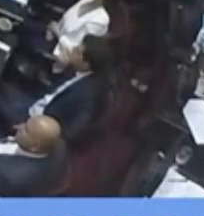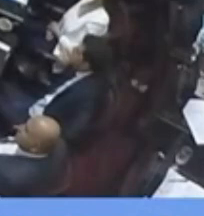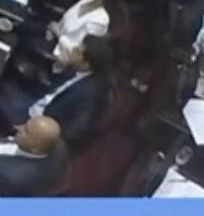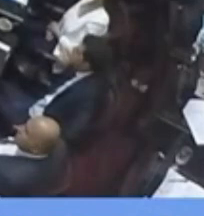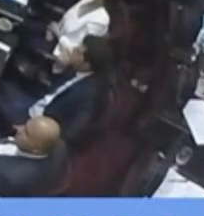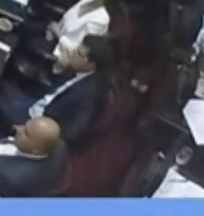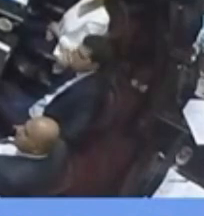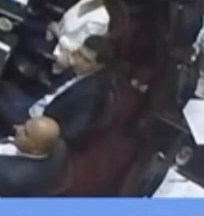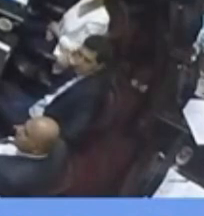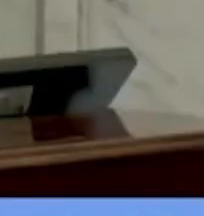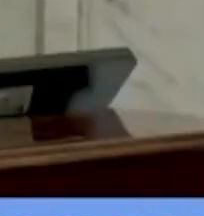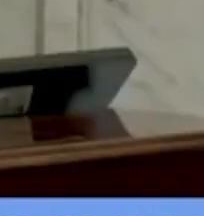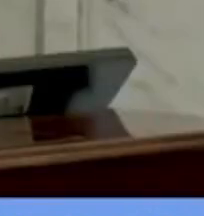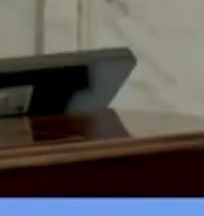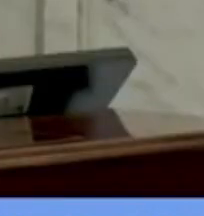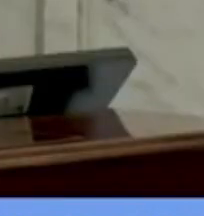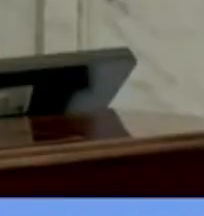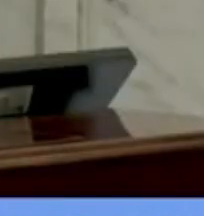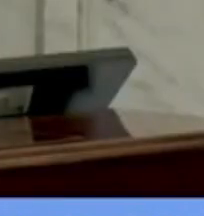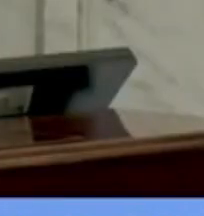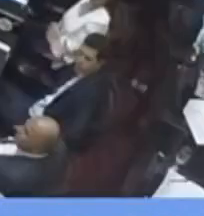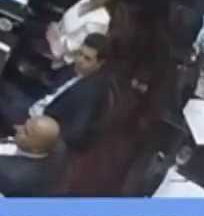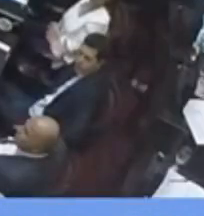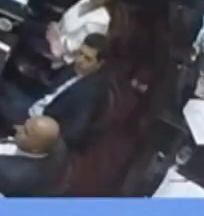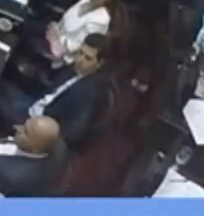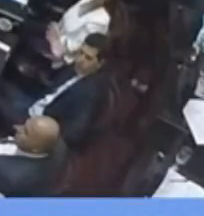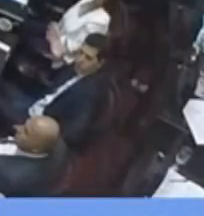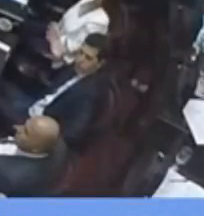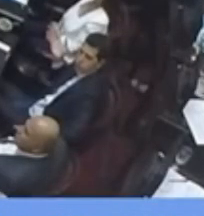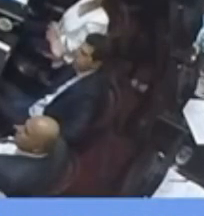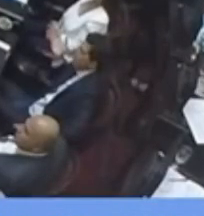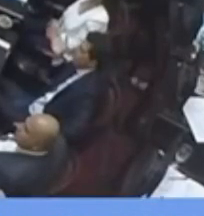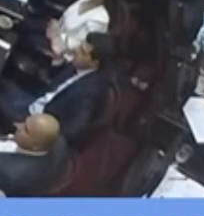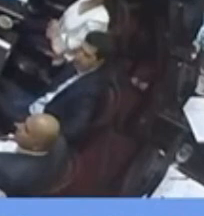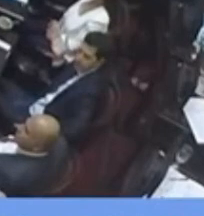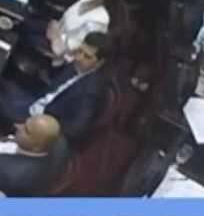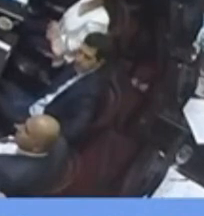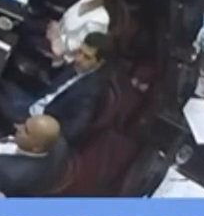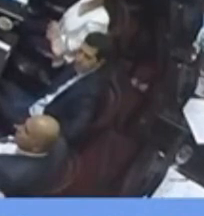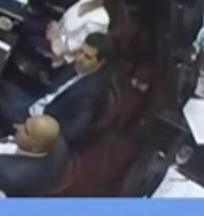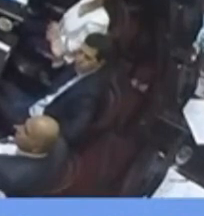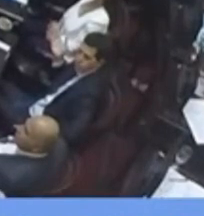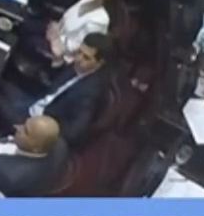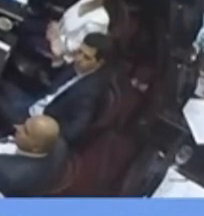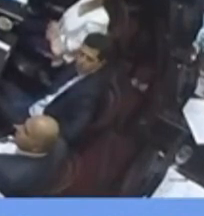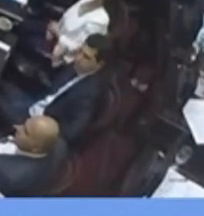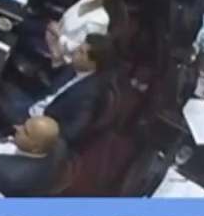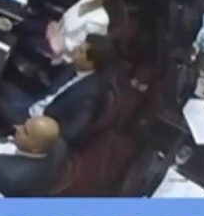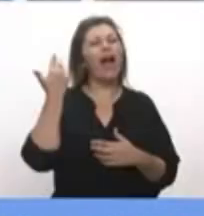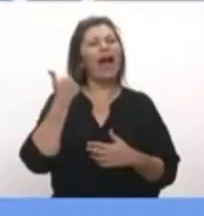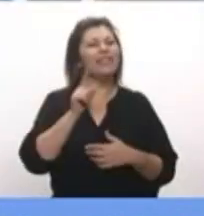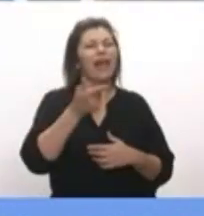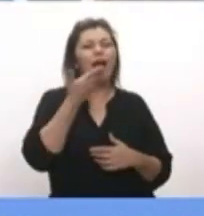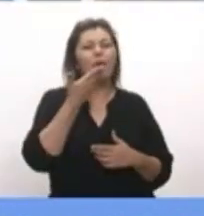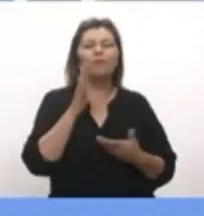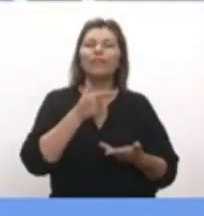Gracias, senador Blanco. Sí, señora presidenta, yo no iba a hacer uso de la palabra, pero como fui mencionado, quiero hacer alguna